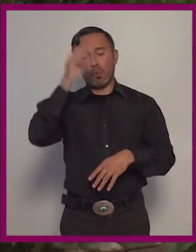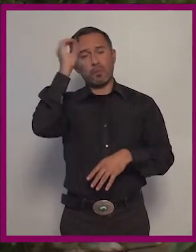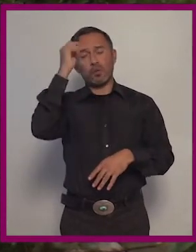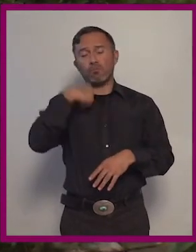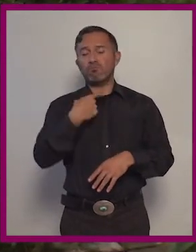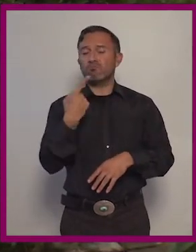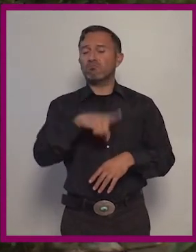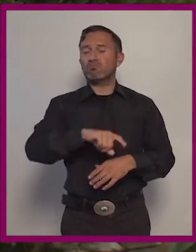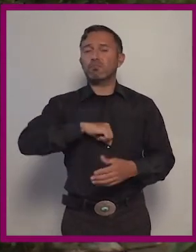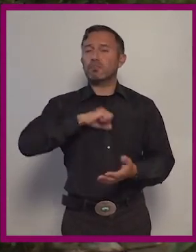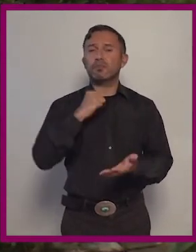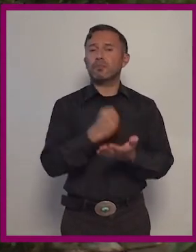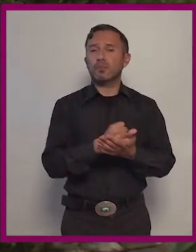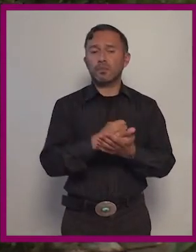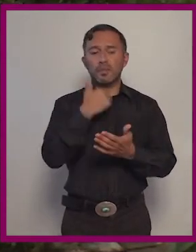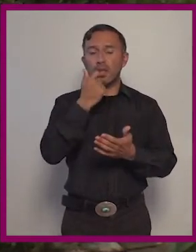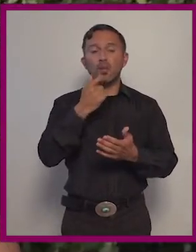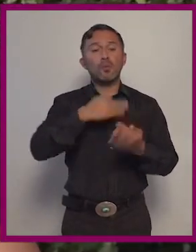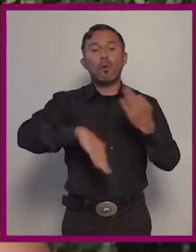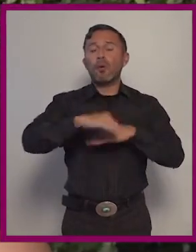buscado uniformar el conocimiento.